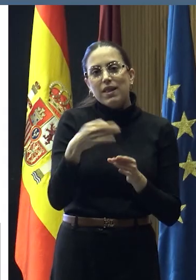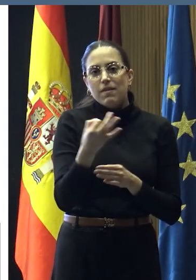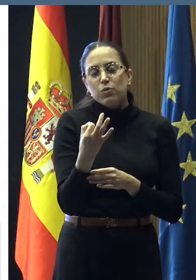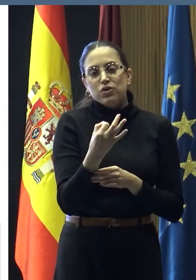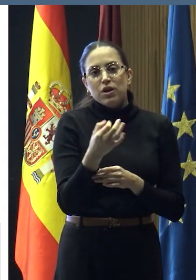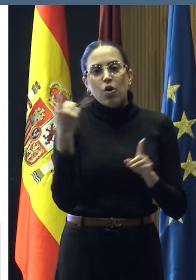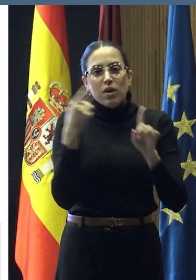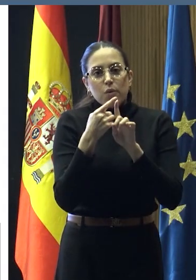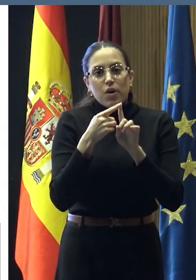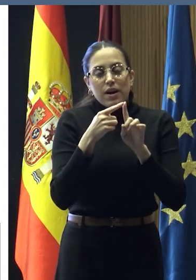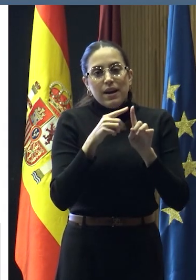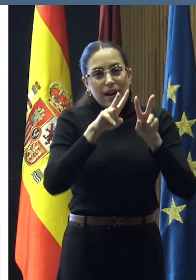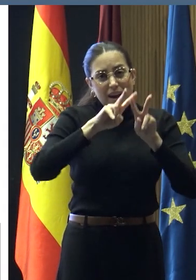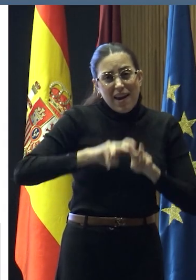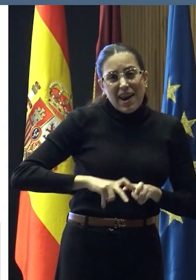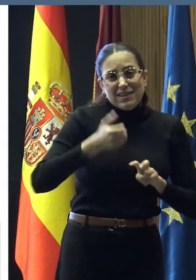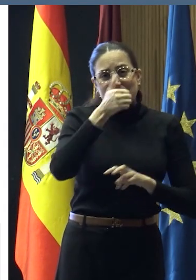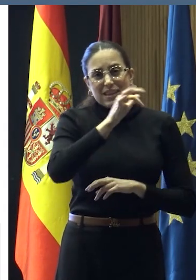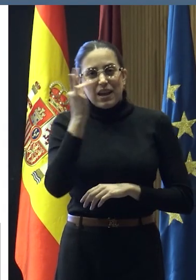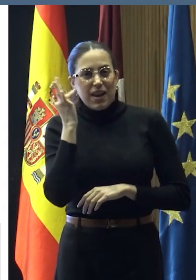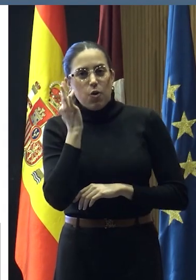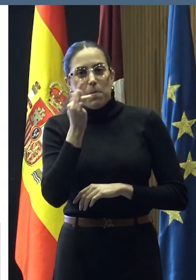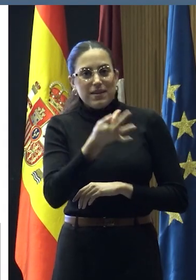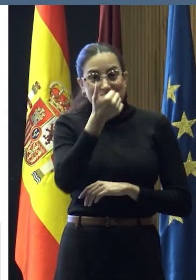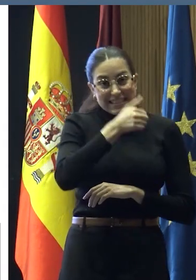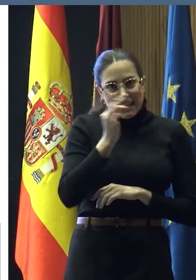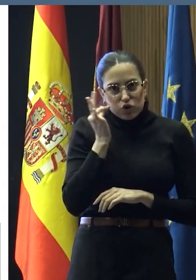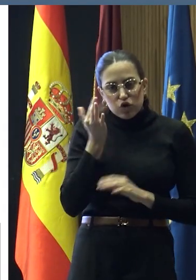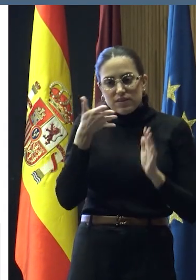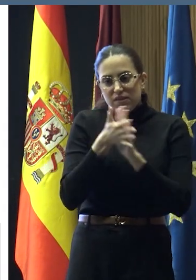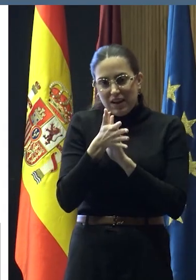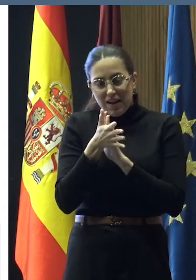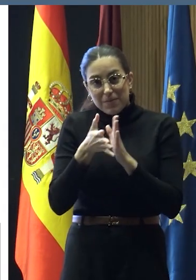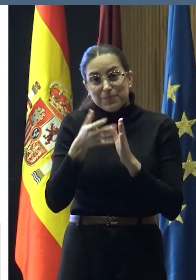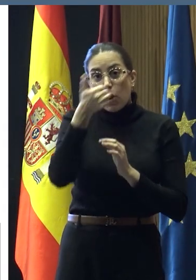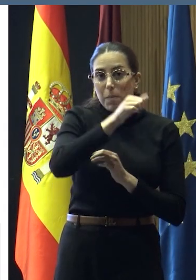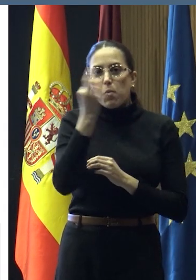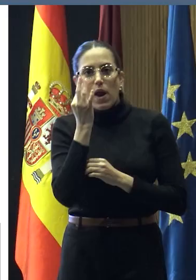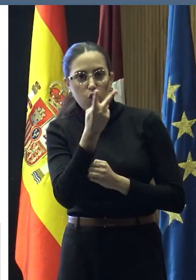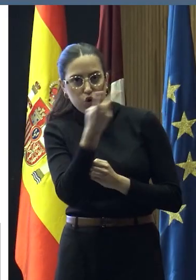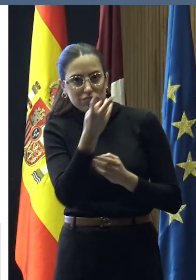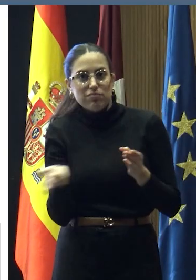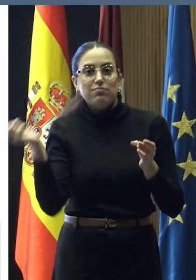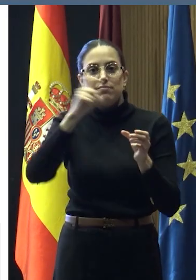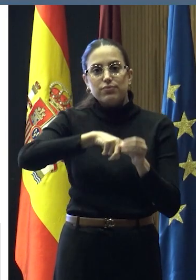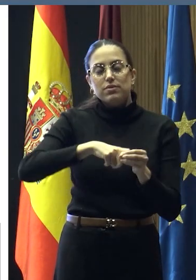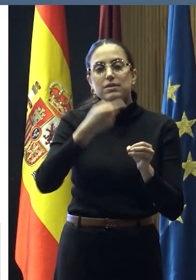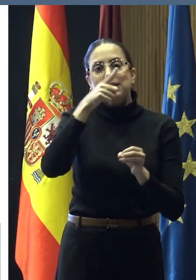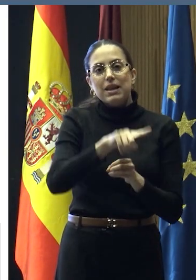entendiéndolo como análisis de género y sexo. O sea, no solamente introducirlo dentro de nuestras investigaciones, sino